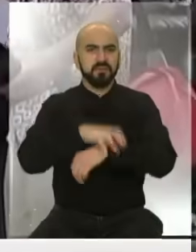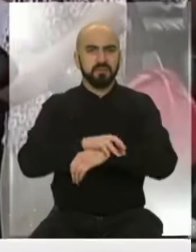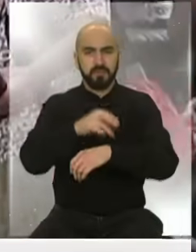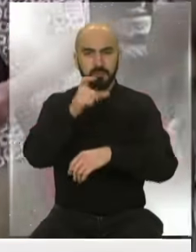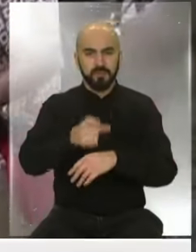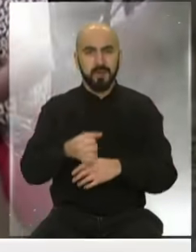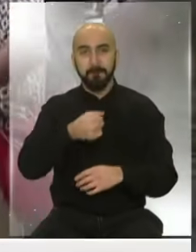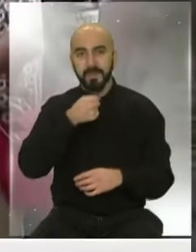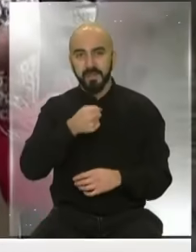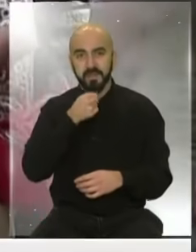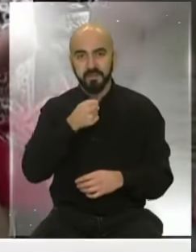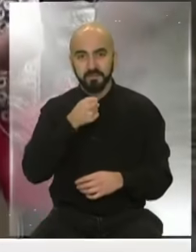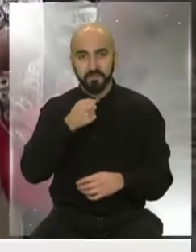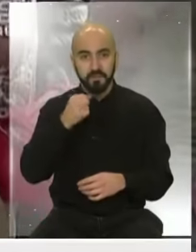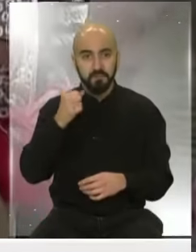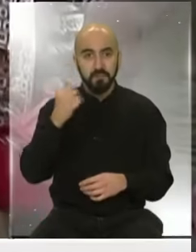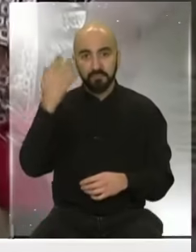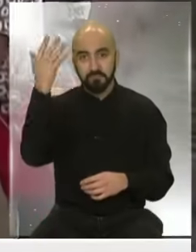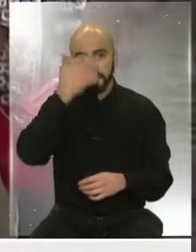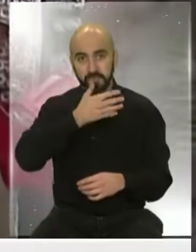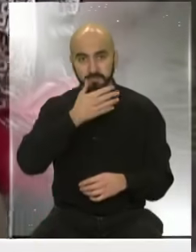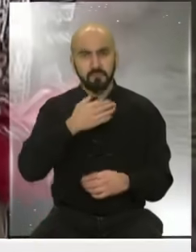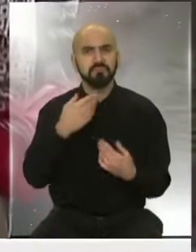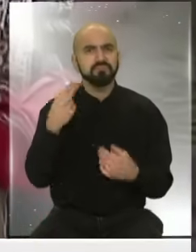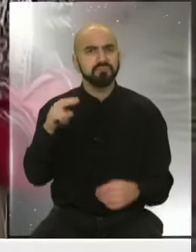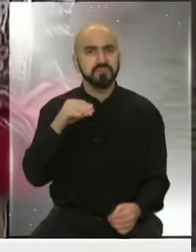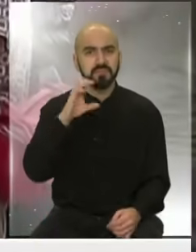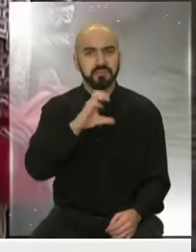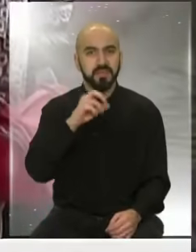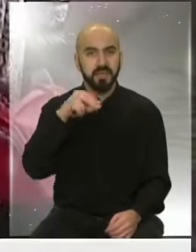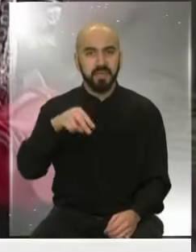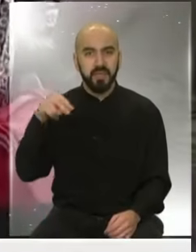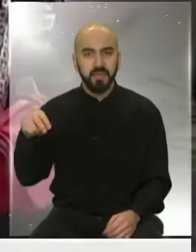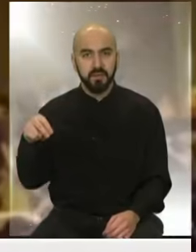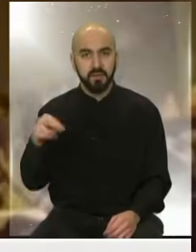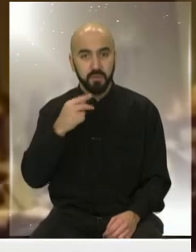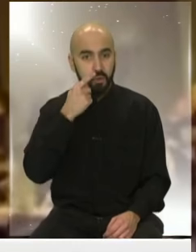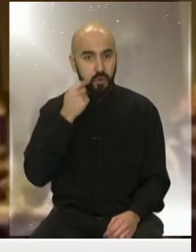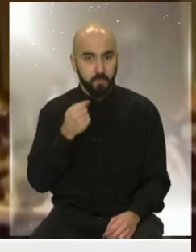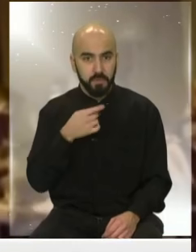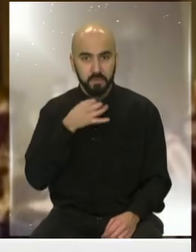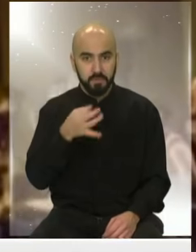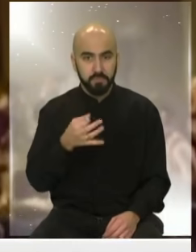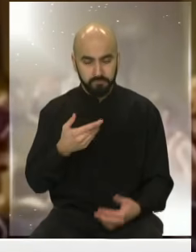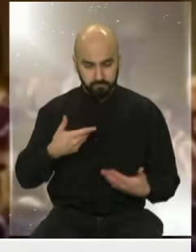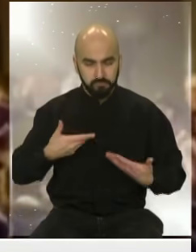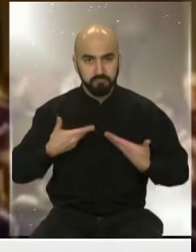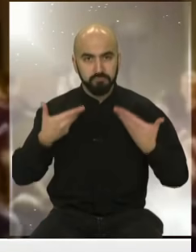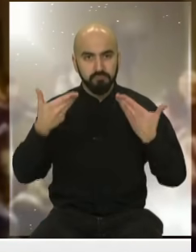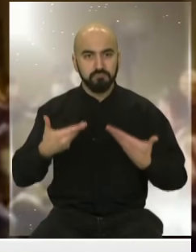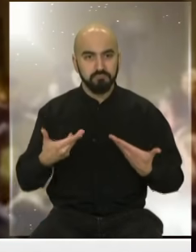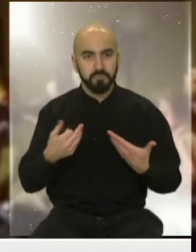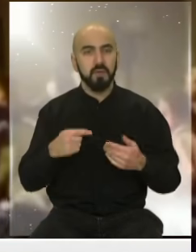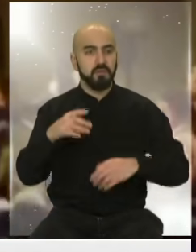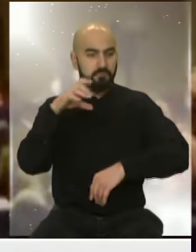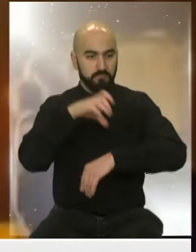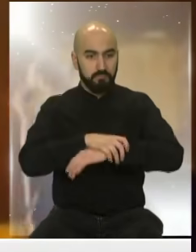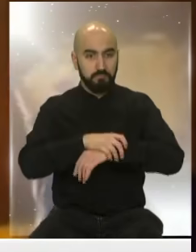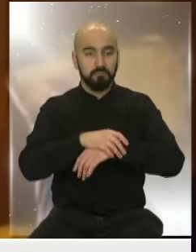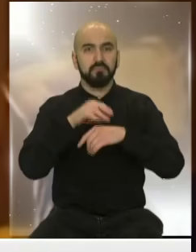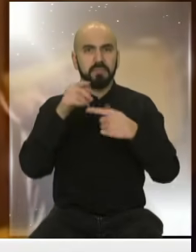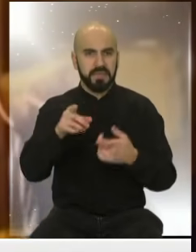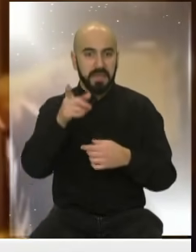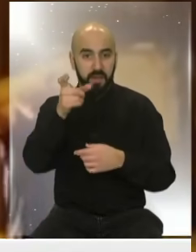periodista afroamericano de CNN, un periodista que se identificó como tal, fue detenido él y su equipo